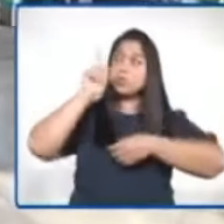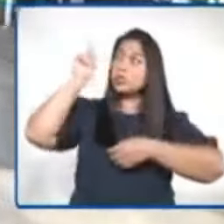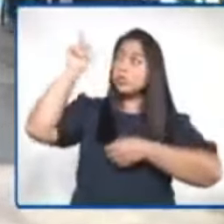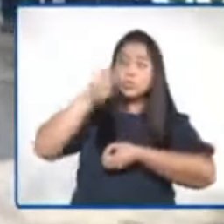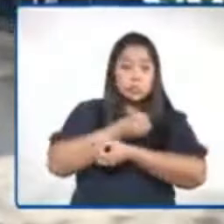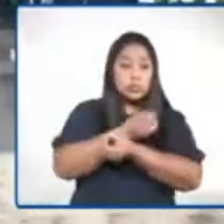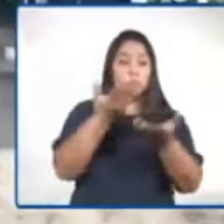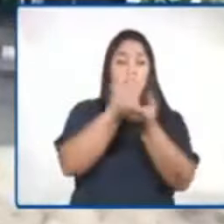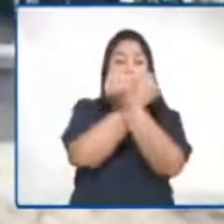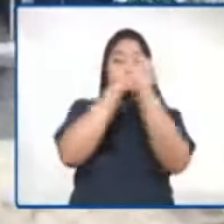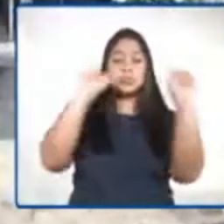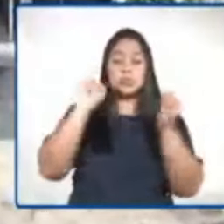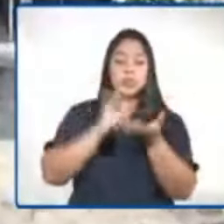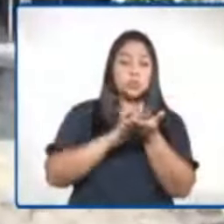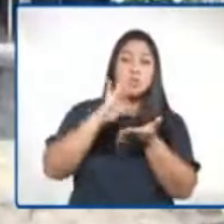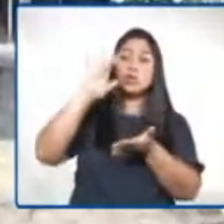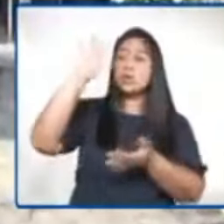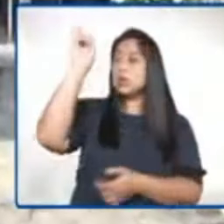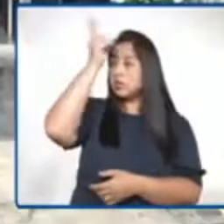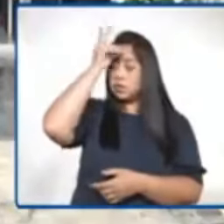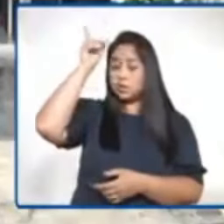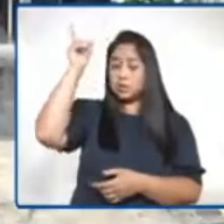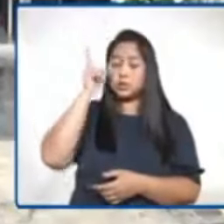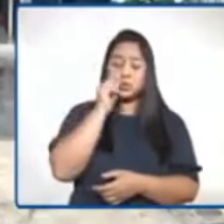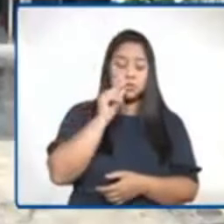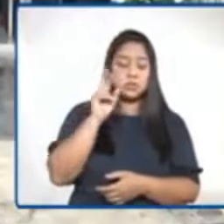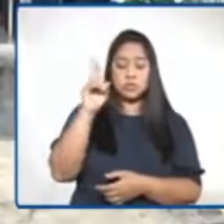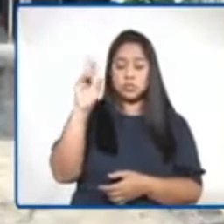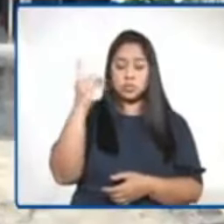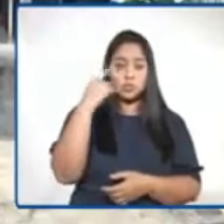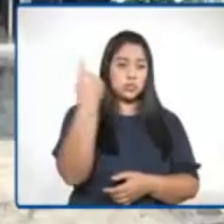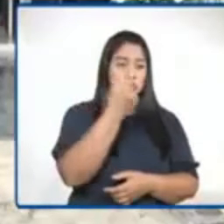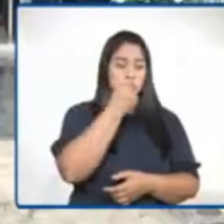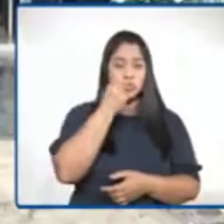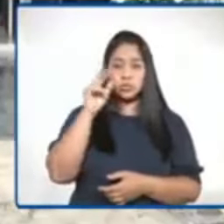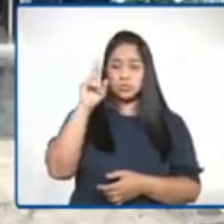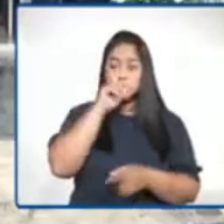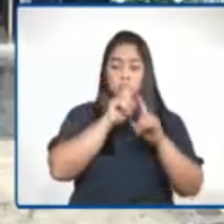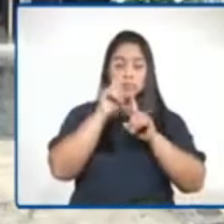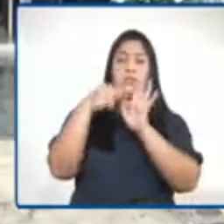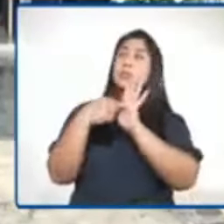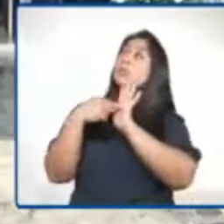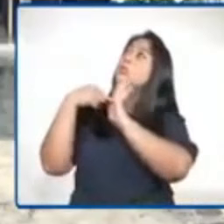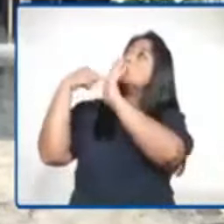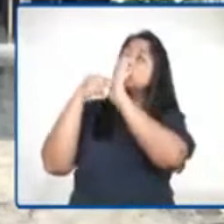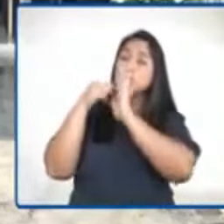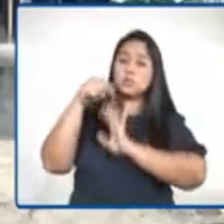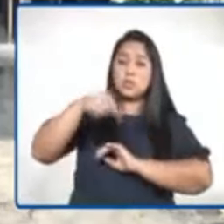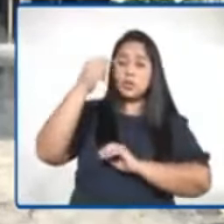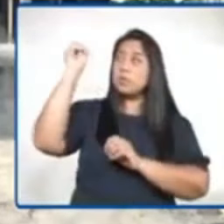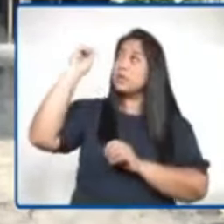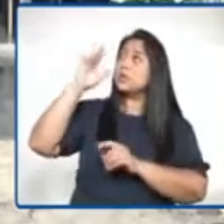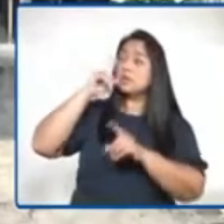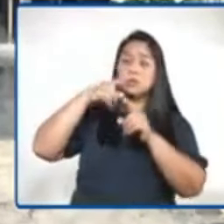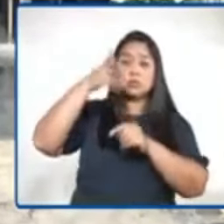tu gloria como Rey de Reyes, Señor de Señores. Ahora presentamos, bendito Dios,